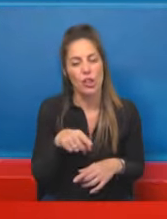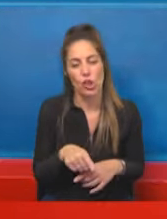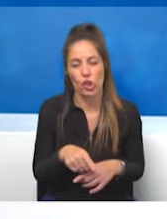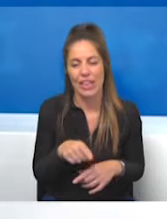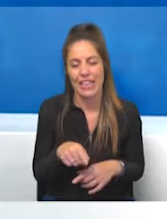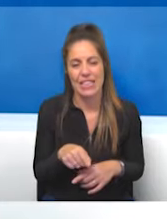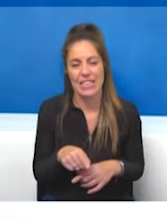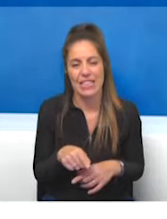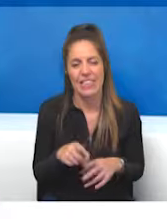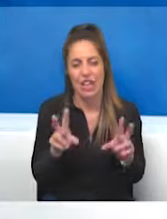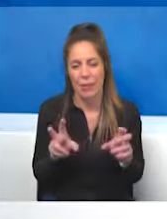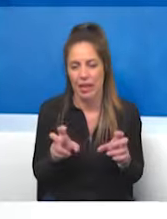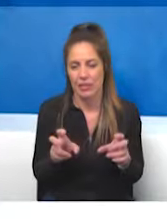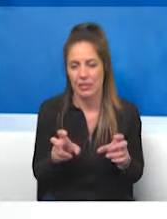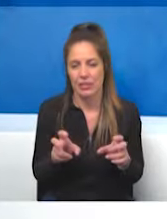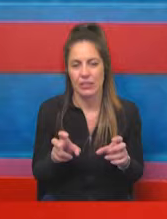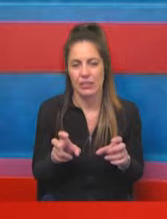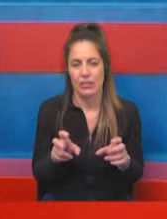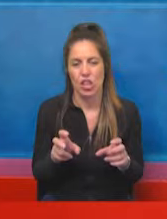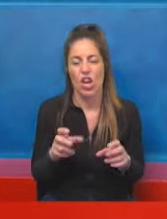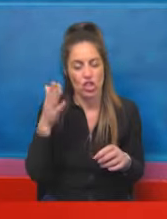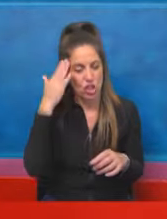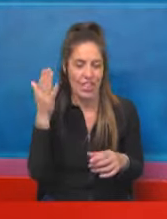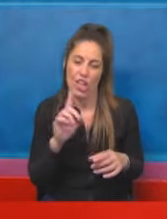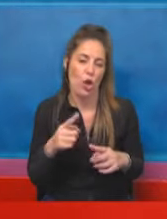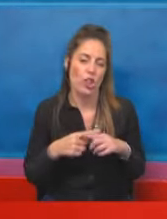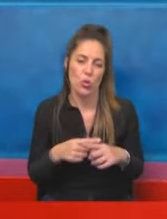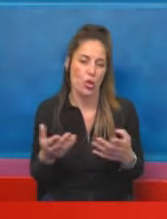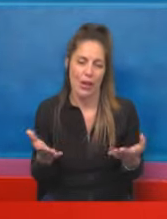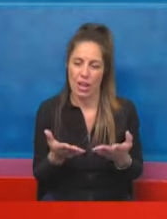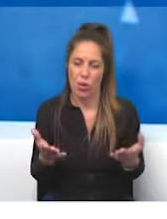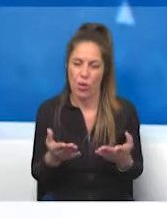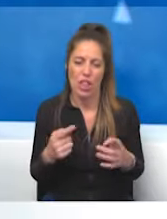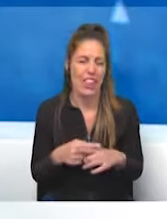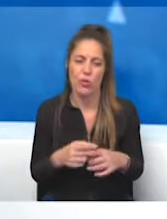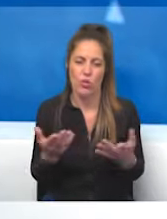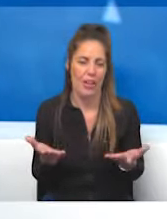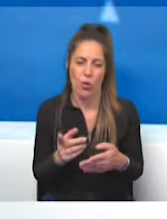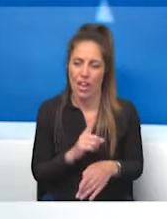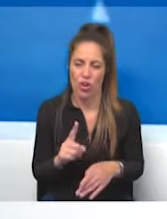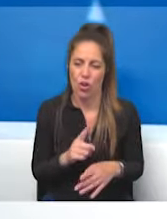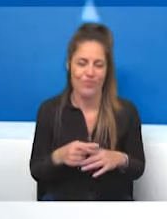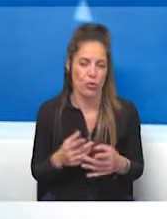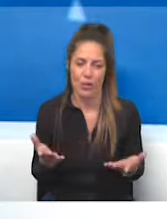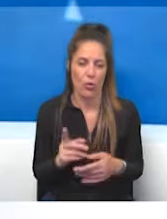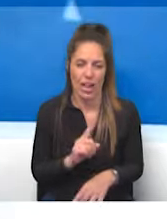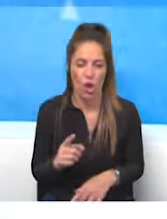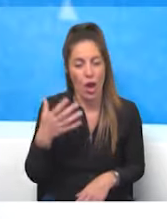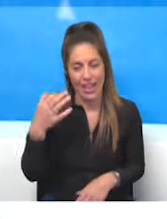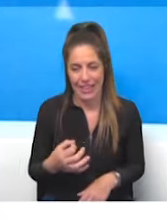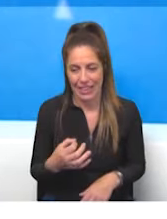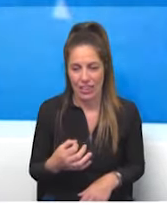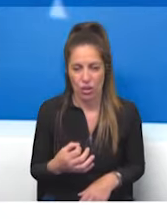en ese en ese en ese aspecto digamos que no es una discusión para ahora no es no es una discusión para ahora no es una discusión para ahora creo que